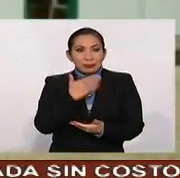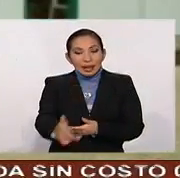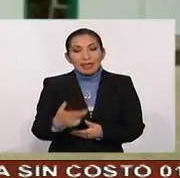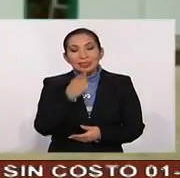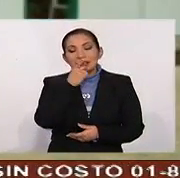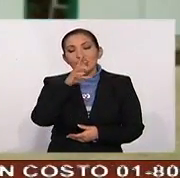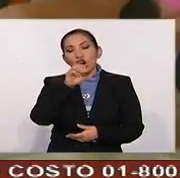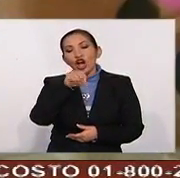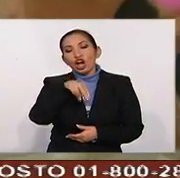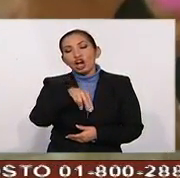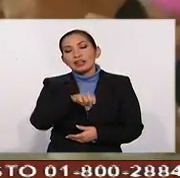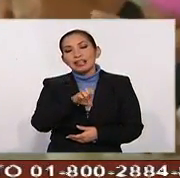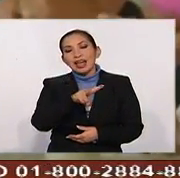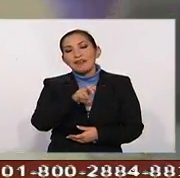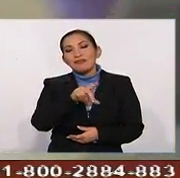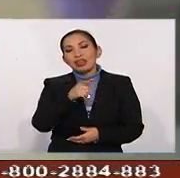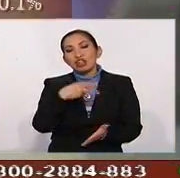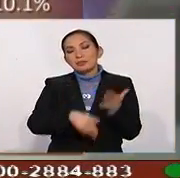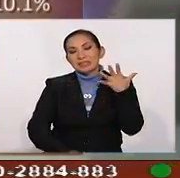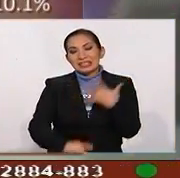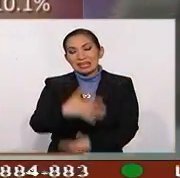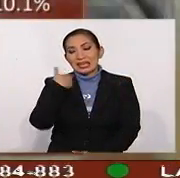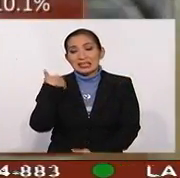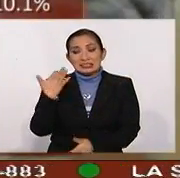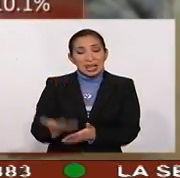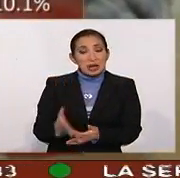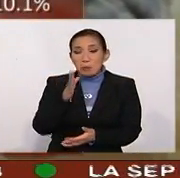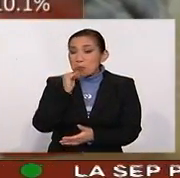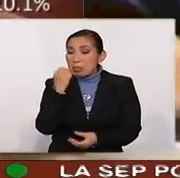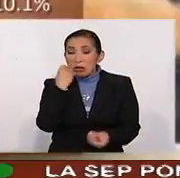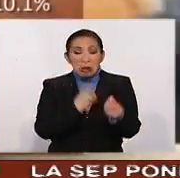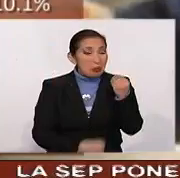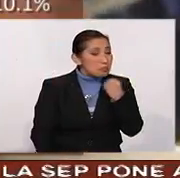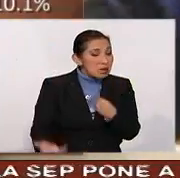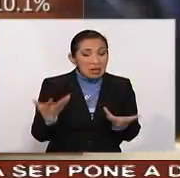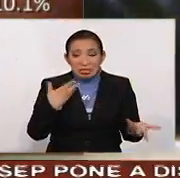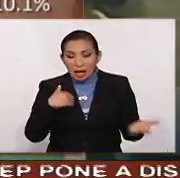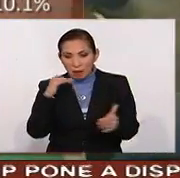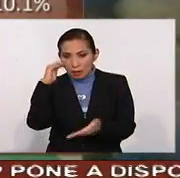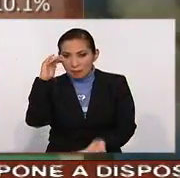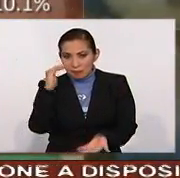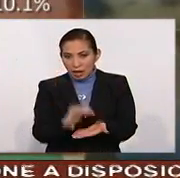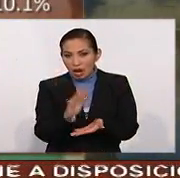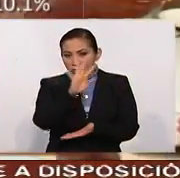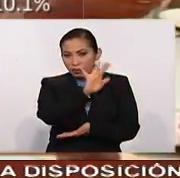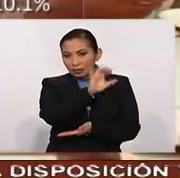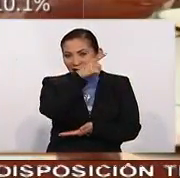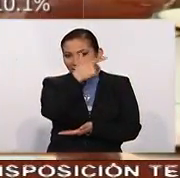con el Coneval, en 2015 la carencia por acceso a la alimentación disminuyó en